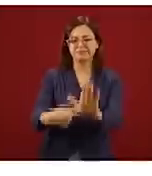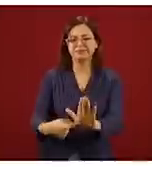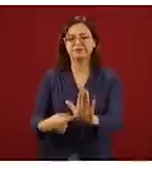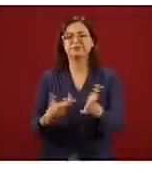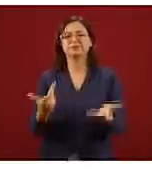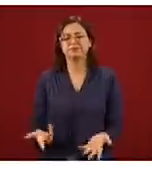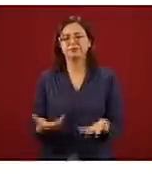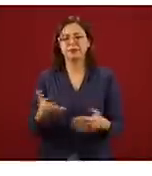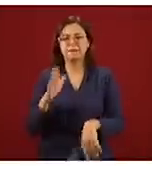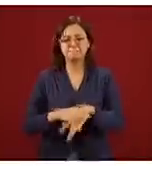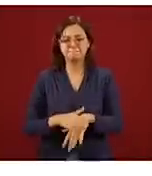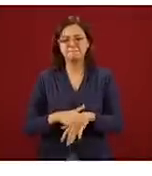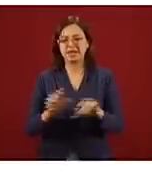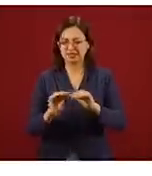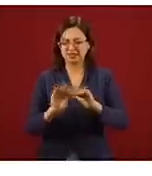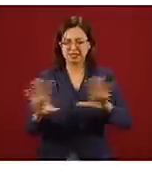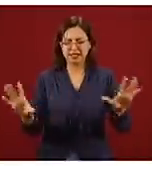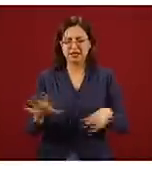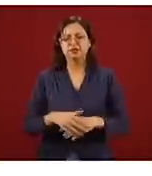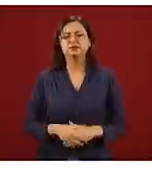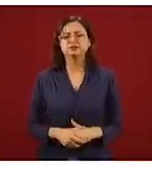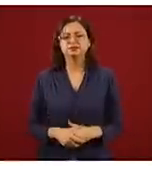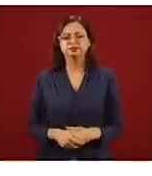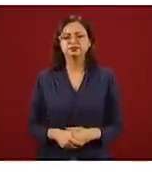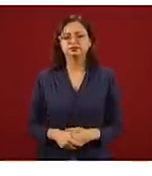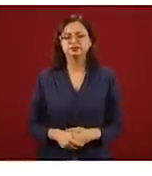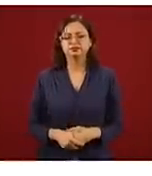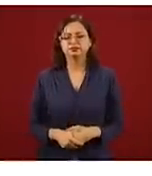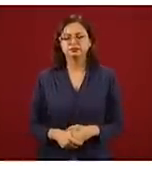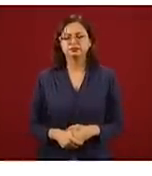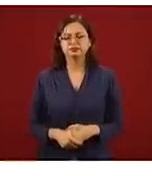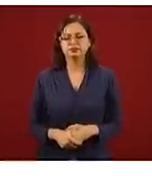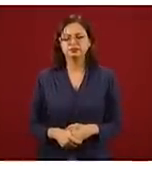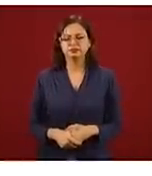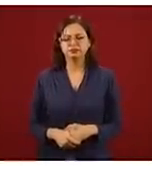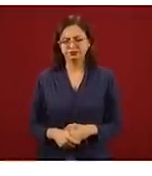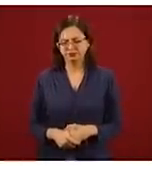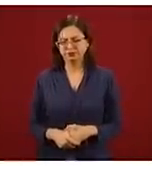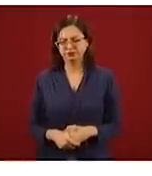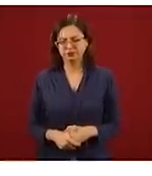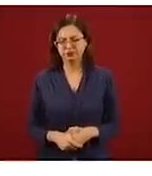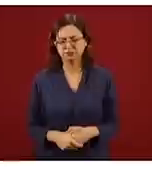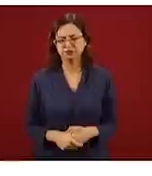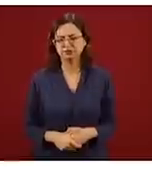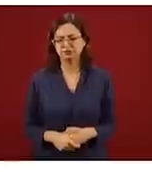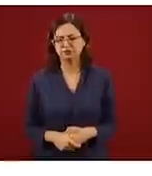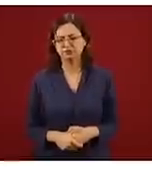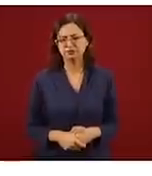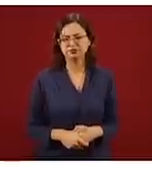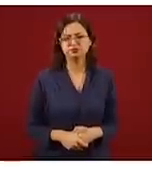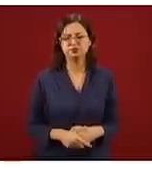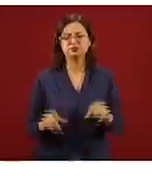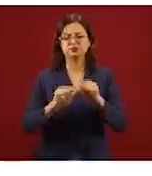números concretos. Y aquí les muestro en este mapa cómo está la cantidad de